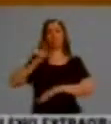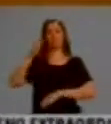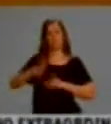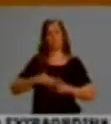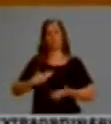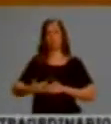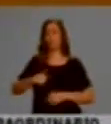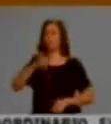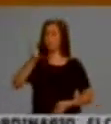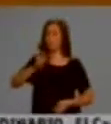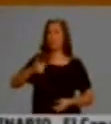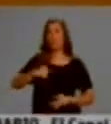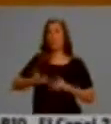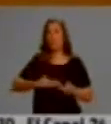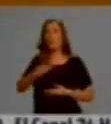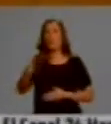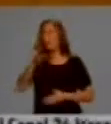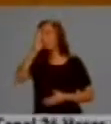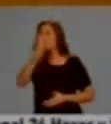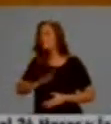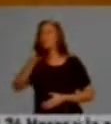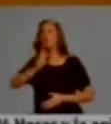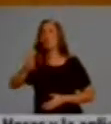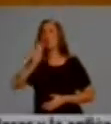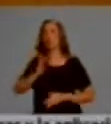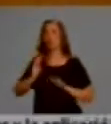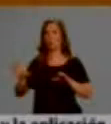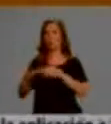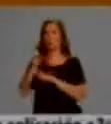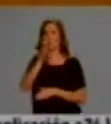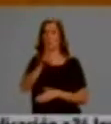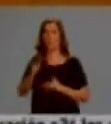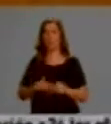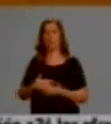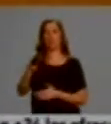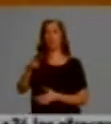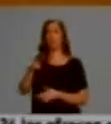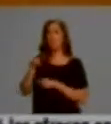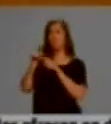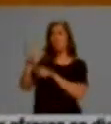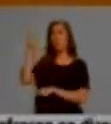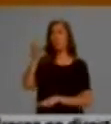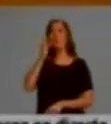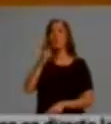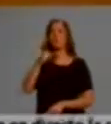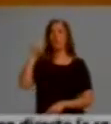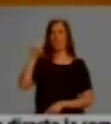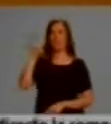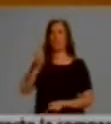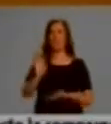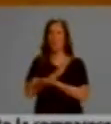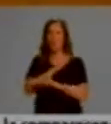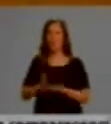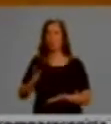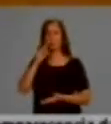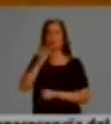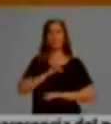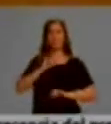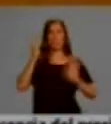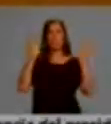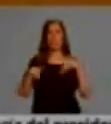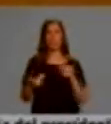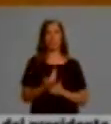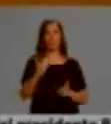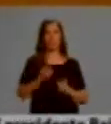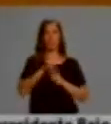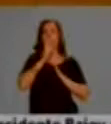el autor de la contabilidad B del Partido Popular, sin que usted viniera a esta Cámara, esperando que escampara, cada